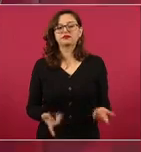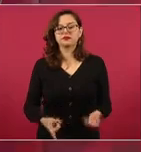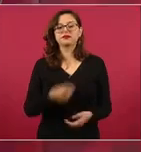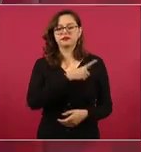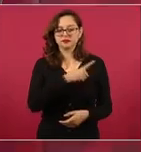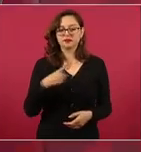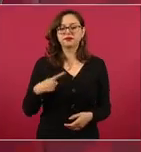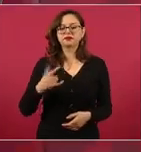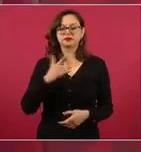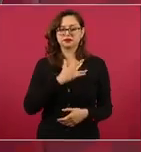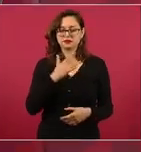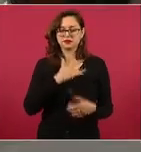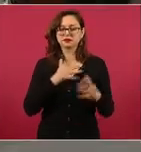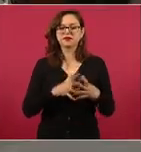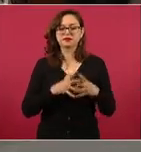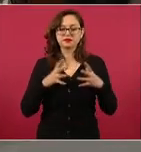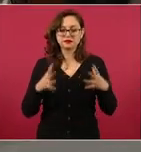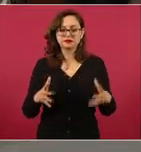generosos, hay que ser buenos.